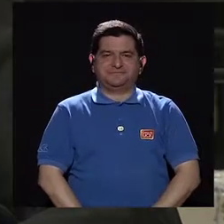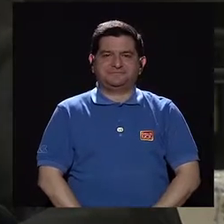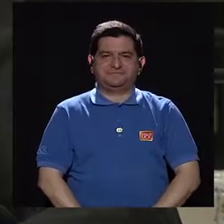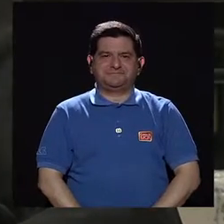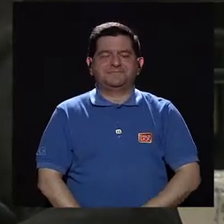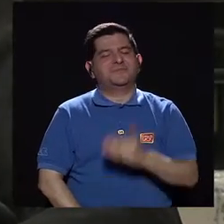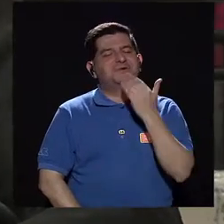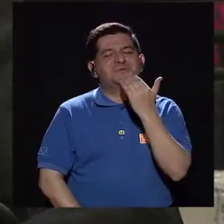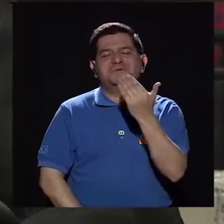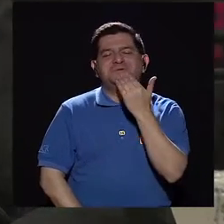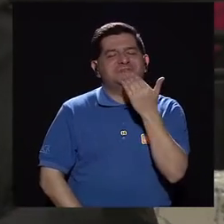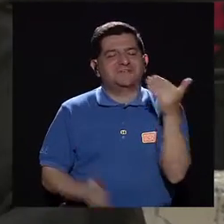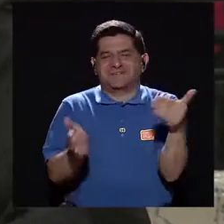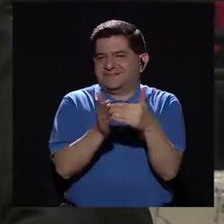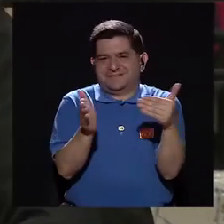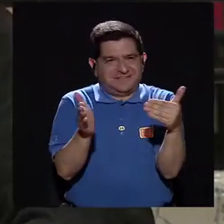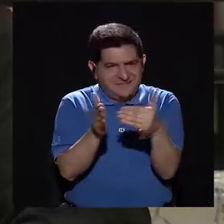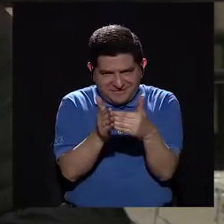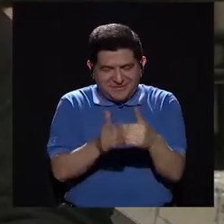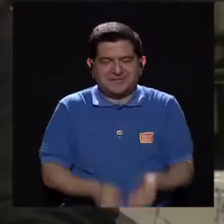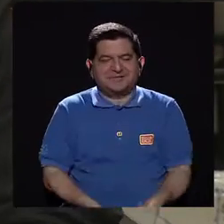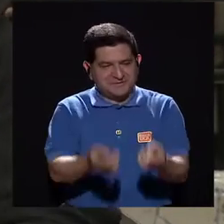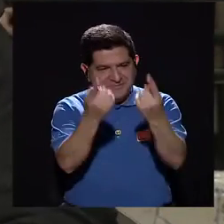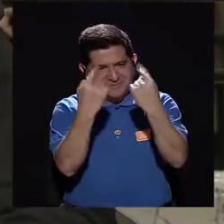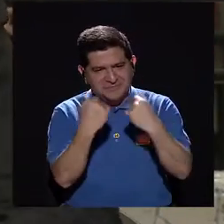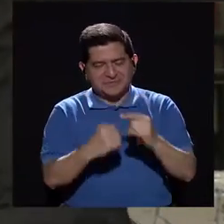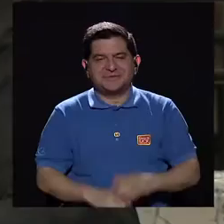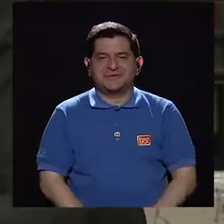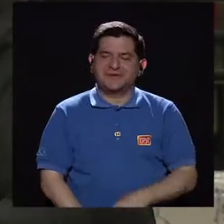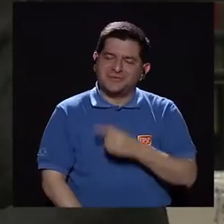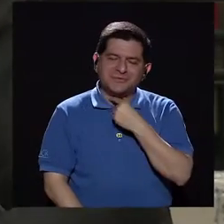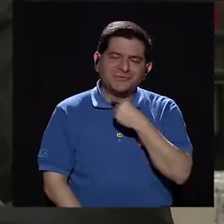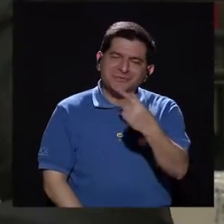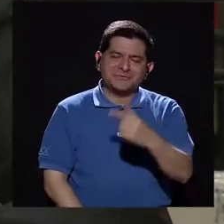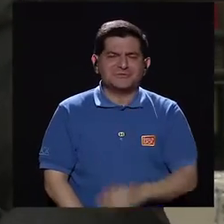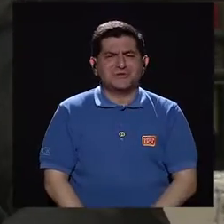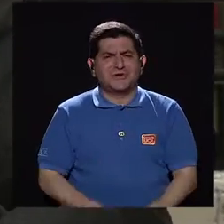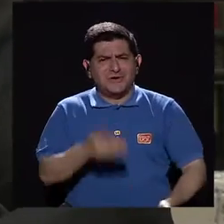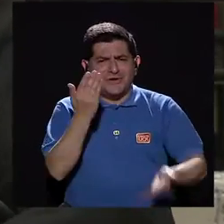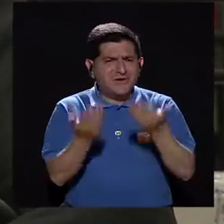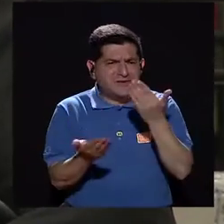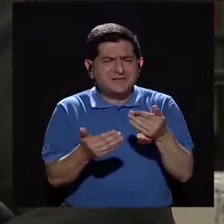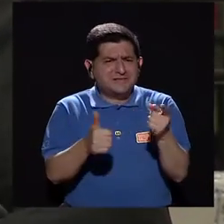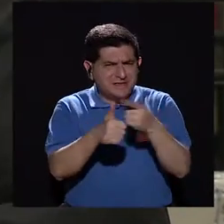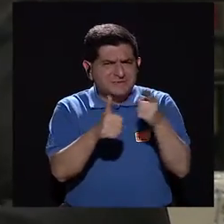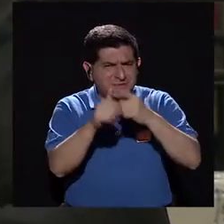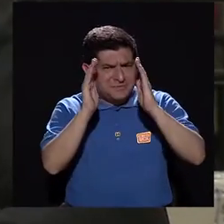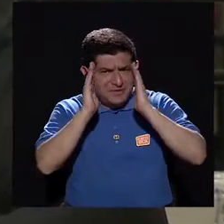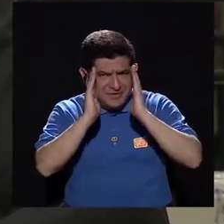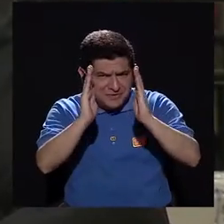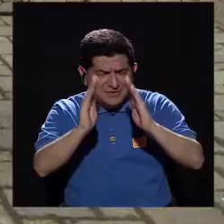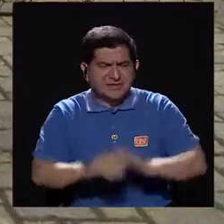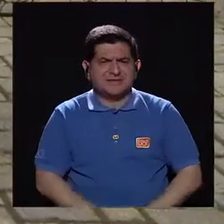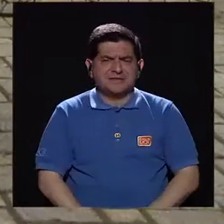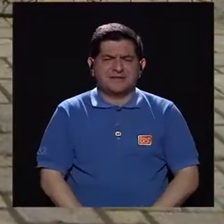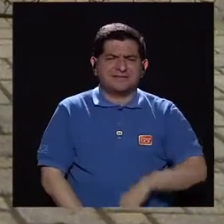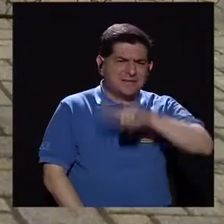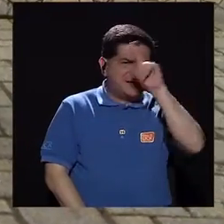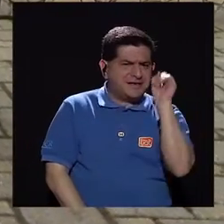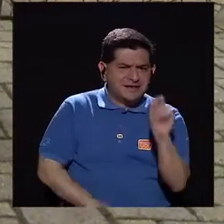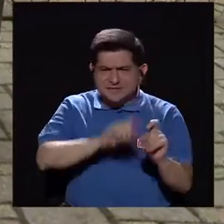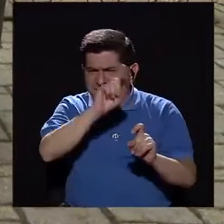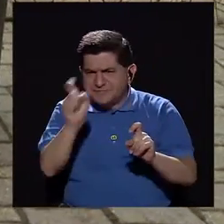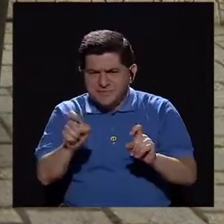Costa Rica. Muchísimas gracias nuevamente por estar con nosotros. Un gusto. Tal vez sí, entonces prestamos atención a las